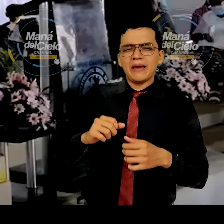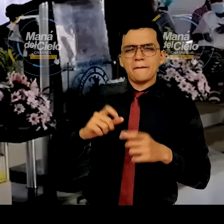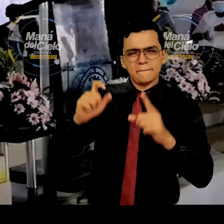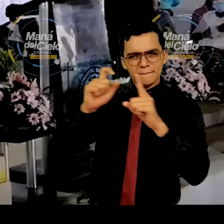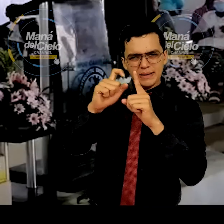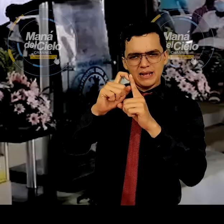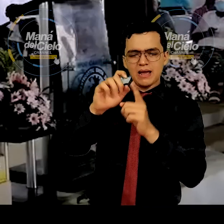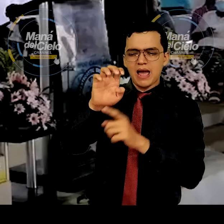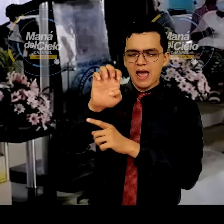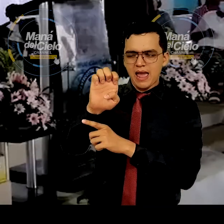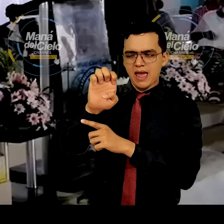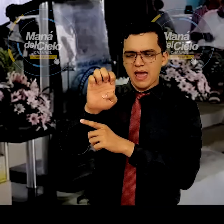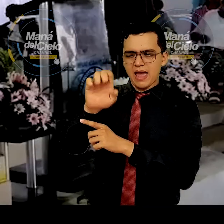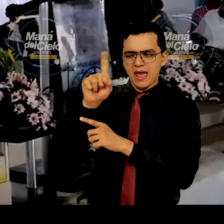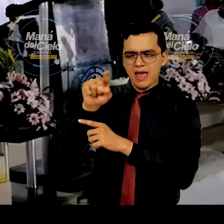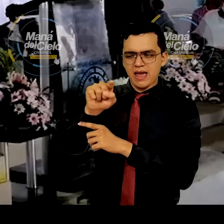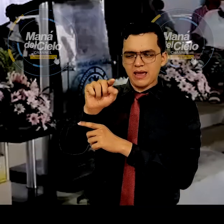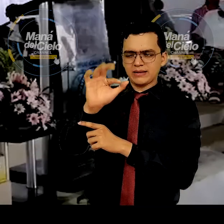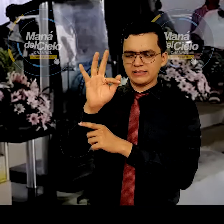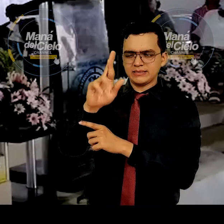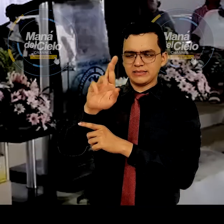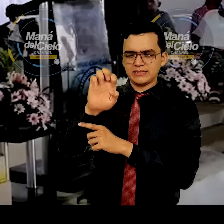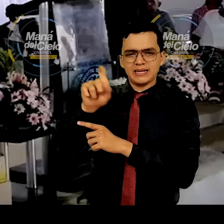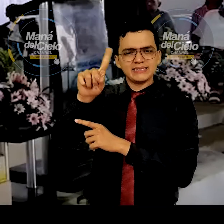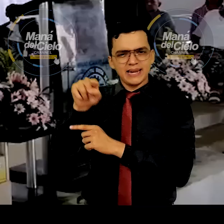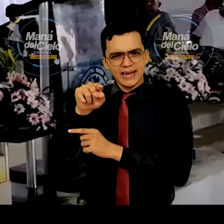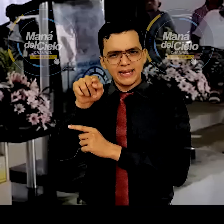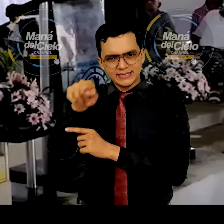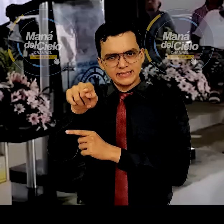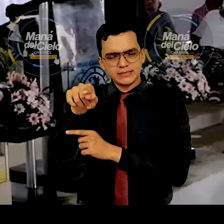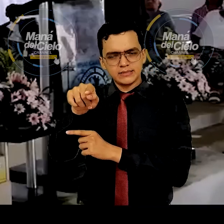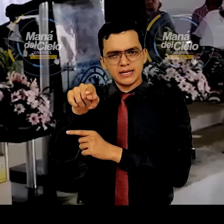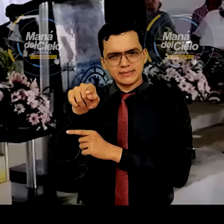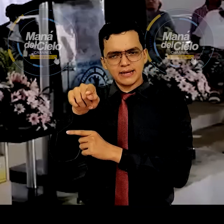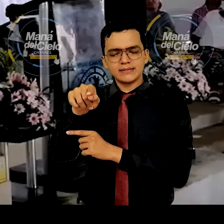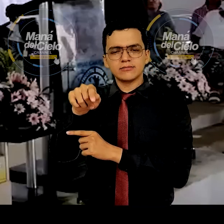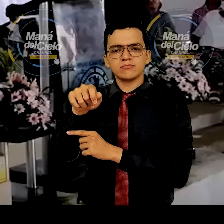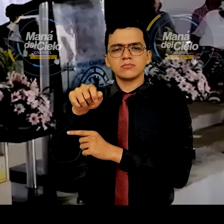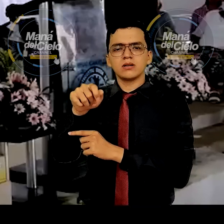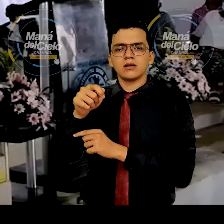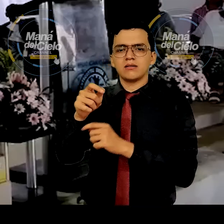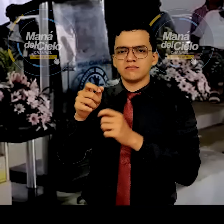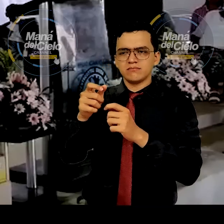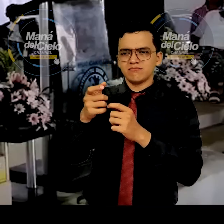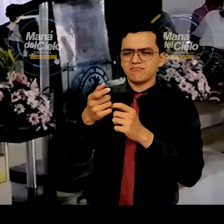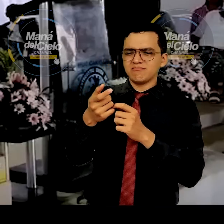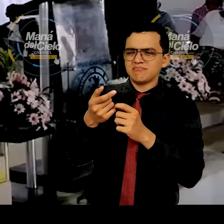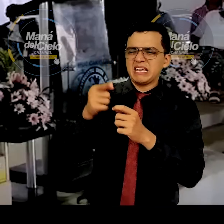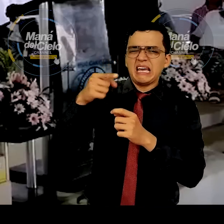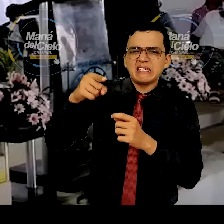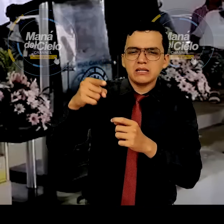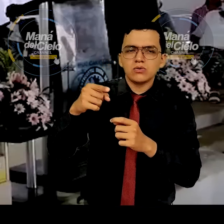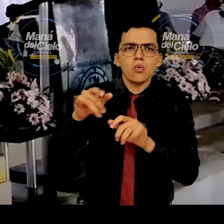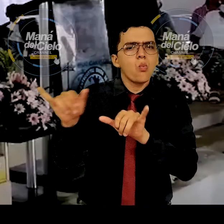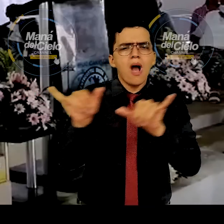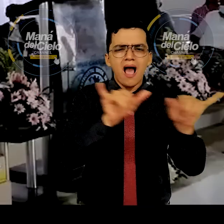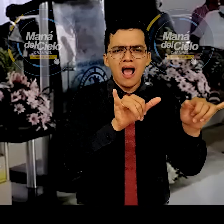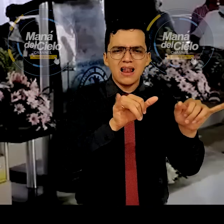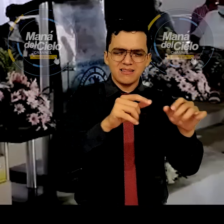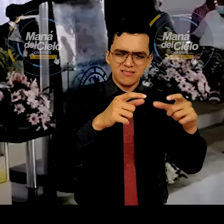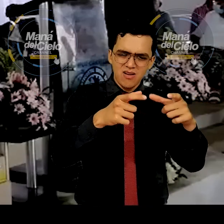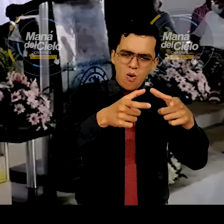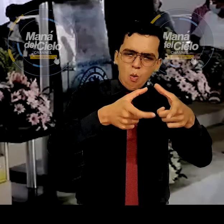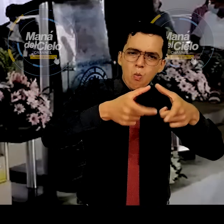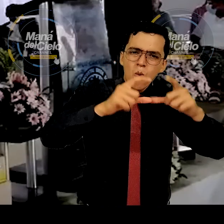billetes. Bueno, a veces uno tiene tantos billetes para poner. Pero esos cauchitos que son redondos, usted los